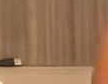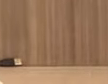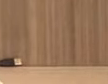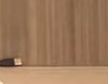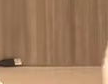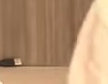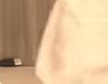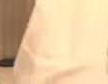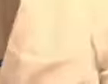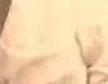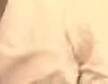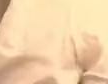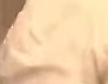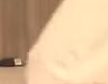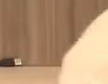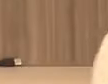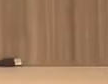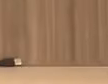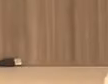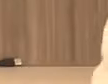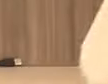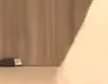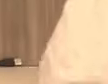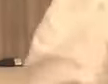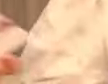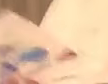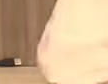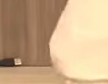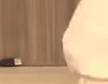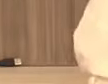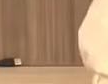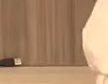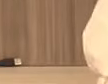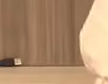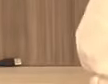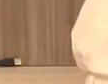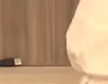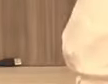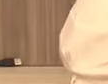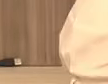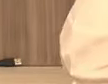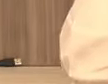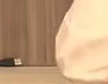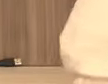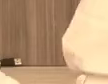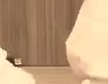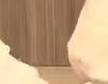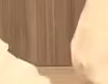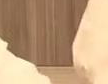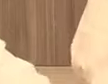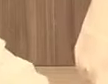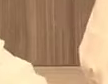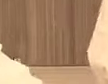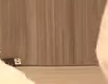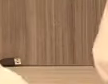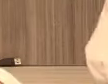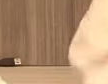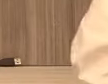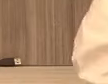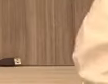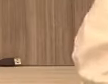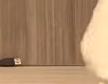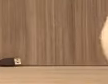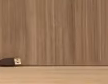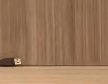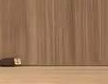ejemplo vivo aquí, cómo ha sido de doña Hortensia, cómo ha sido el proceso. Entonces, ese ha sido